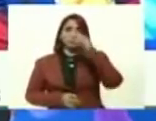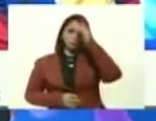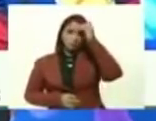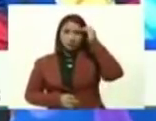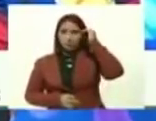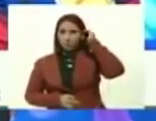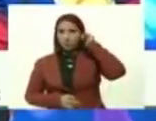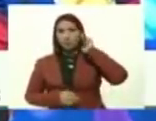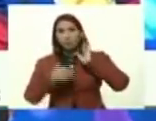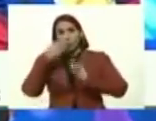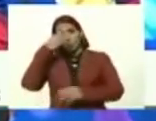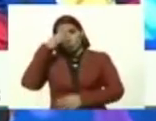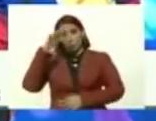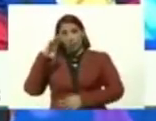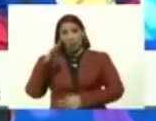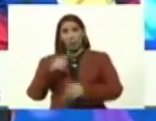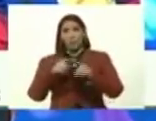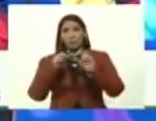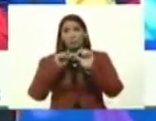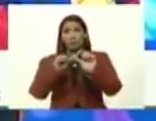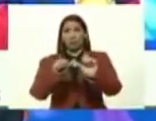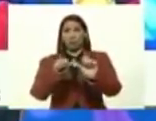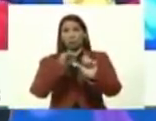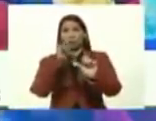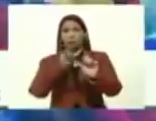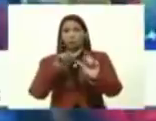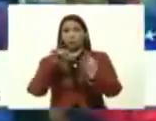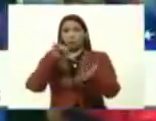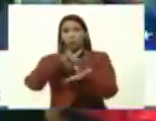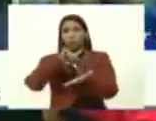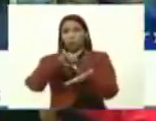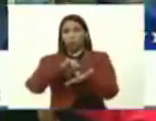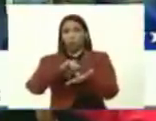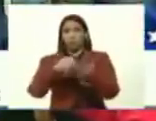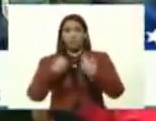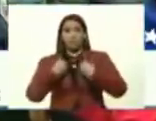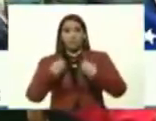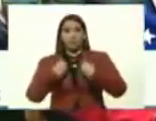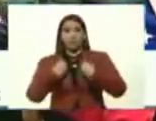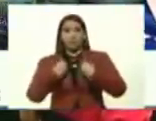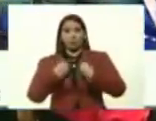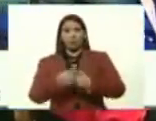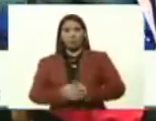cubano, pero se quedó viviendo en el sur y ahora es maracucho. Ajá. Se llama